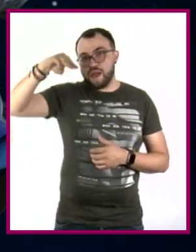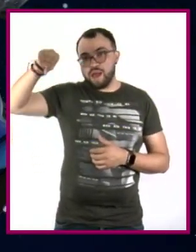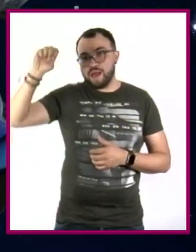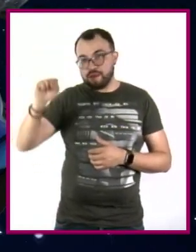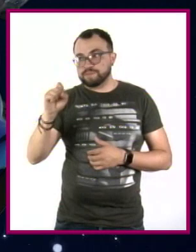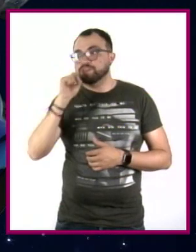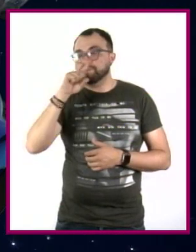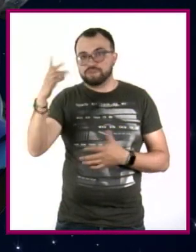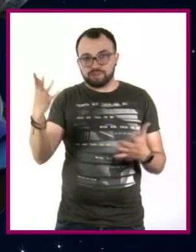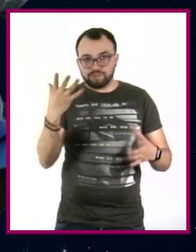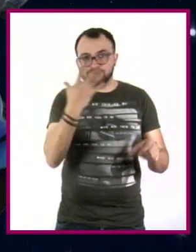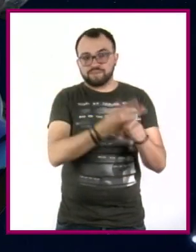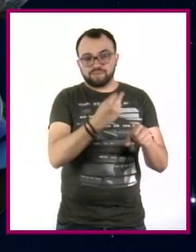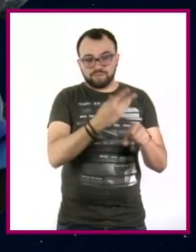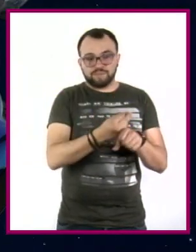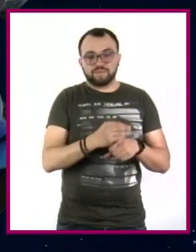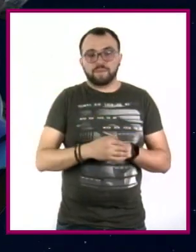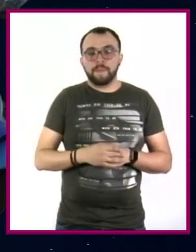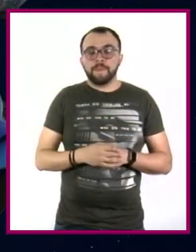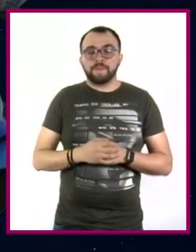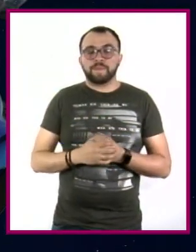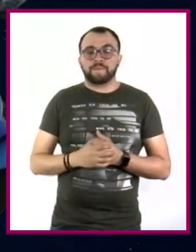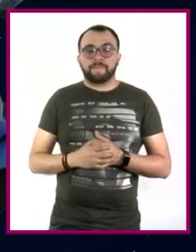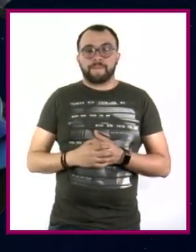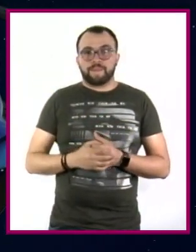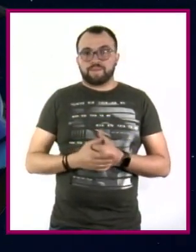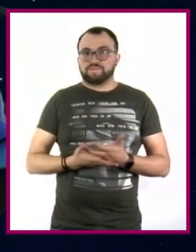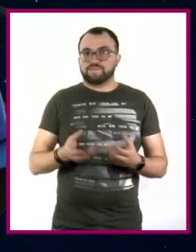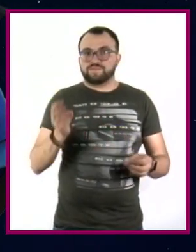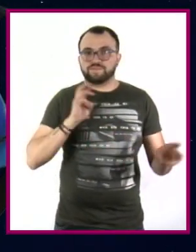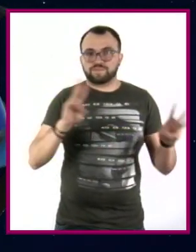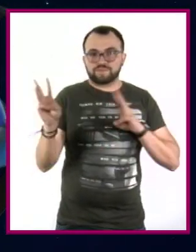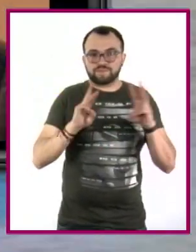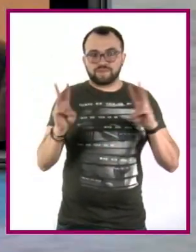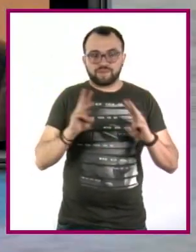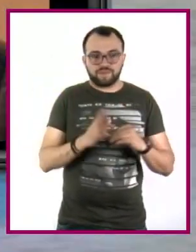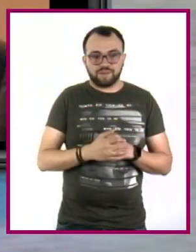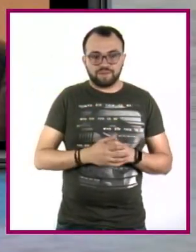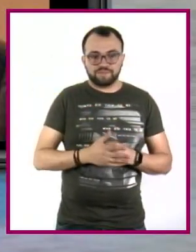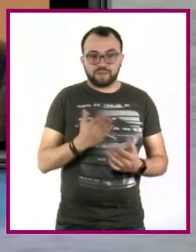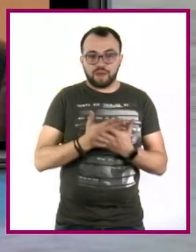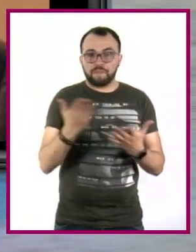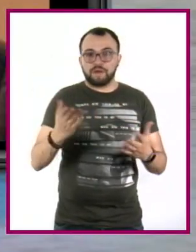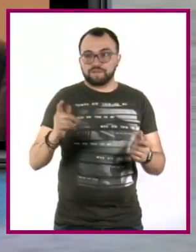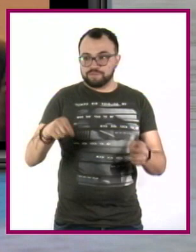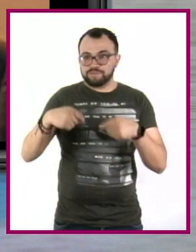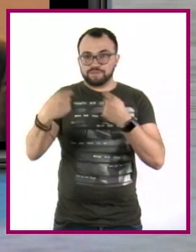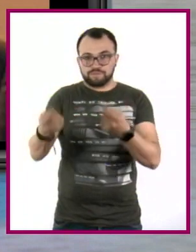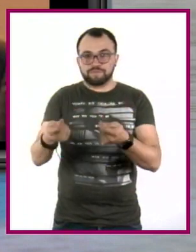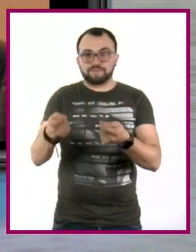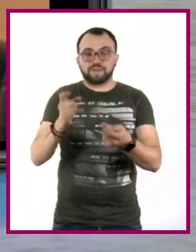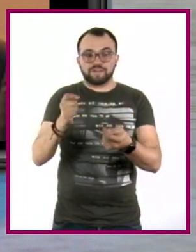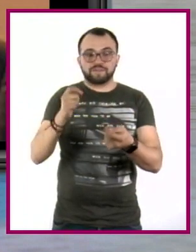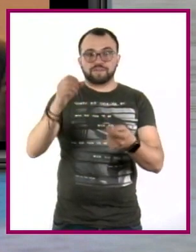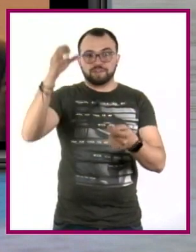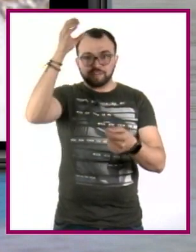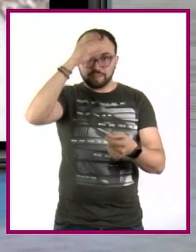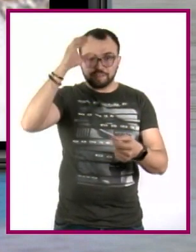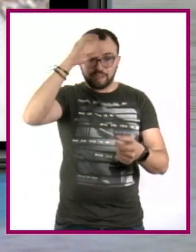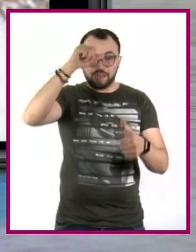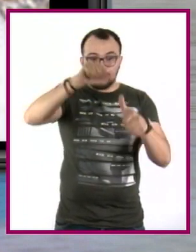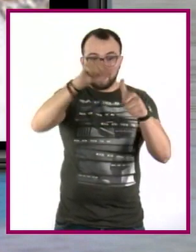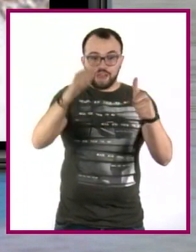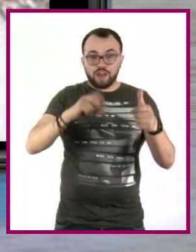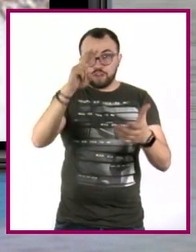Estación Espacial Internacional. ¡Órale! Y además fue reconocido con el Premio Nacional de Ciencias y Artes en